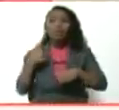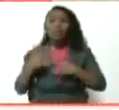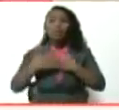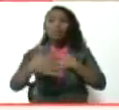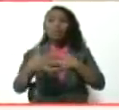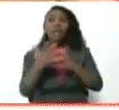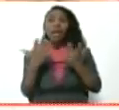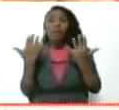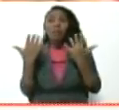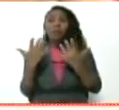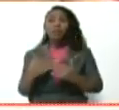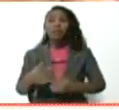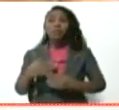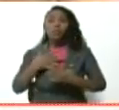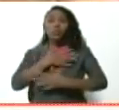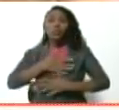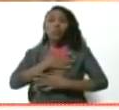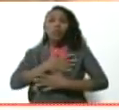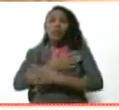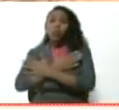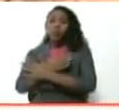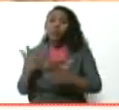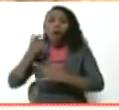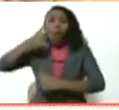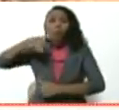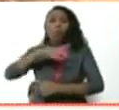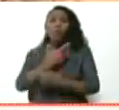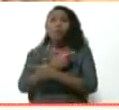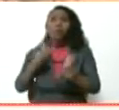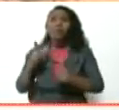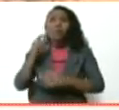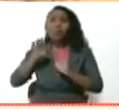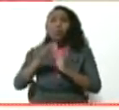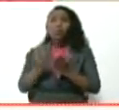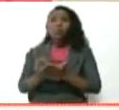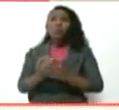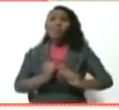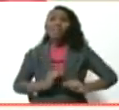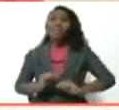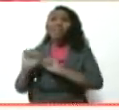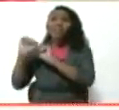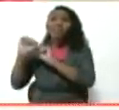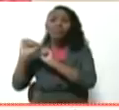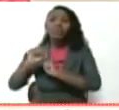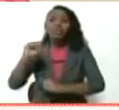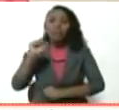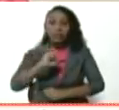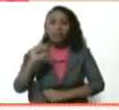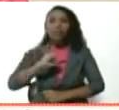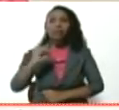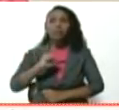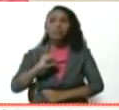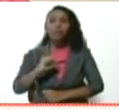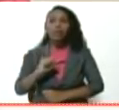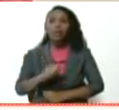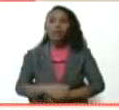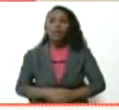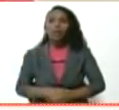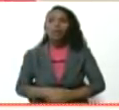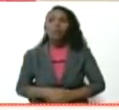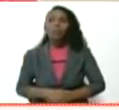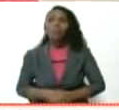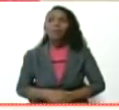mano solidaria a todos los pueblos libres del mundo. Y rechazamos, sí, por supuesto,